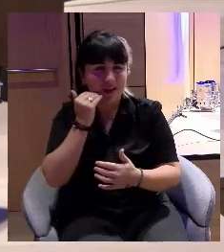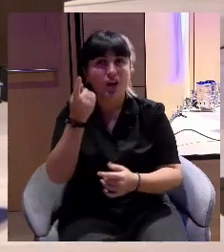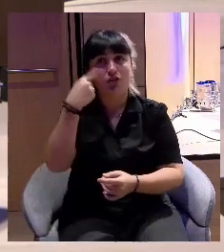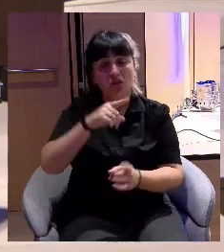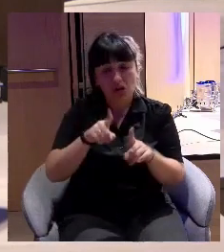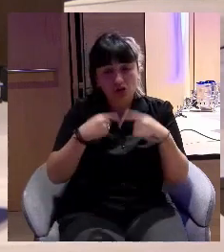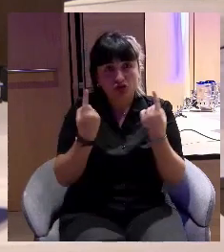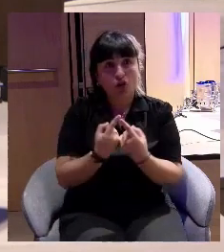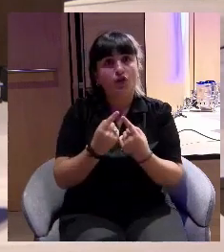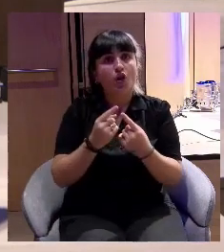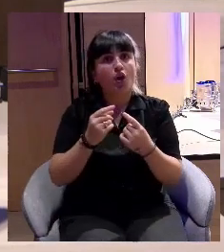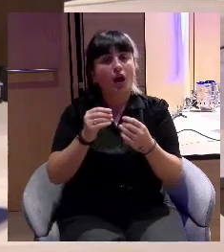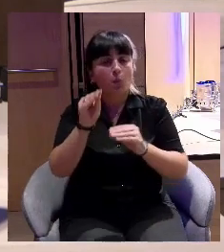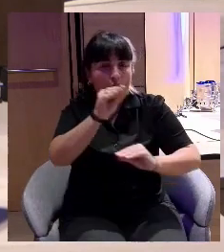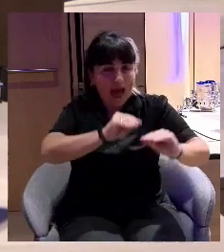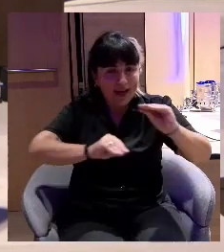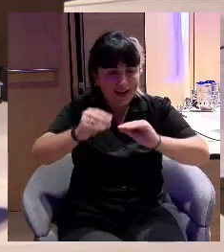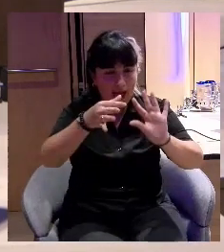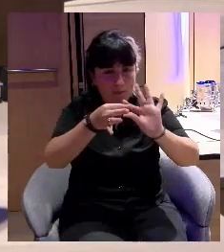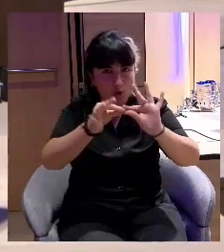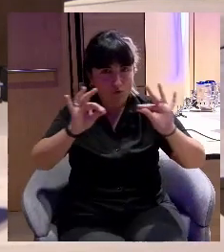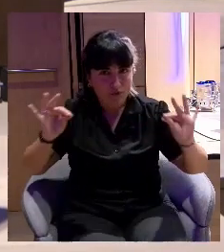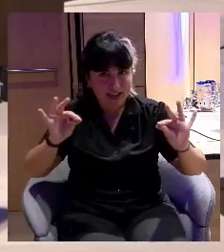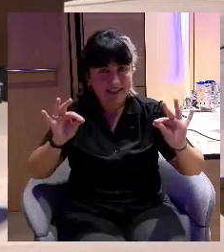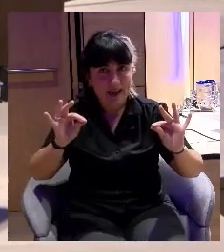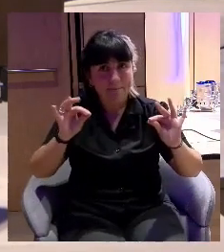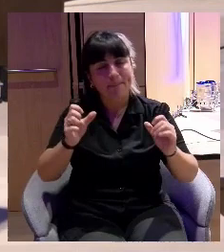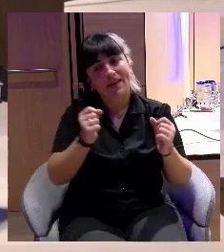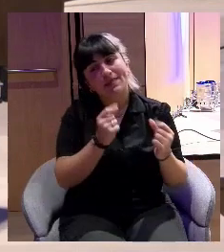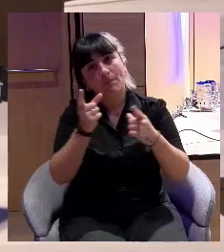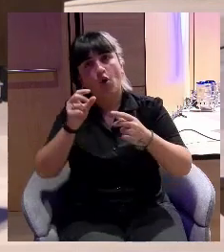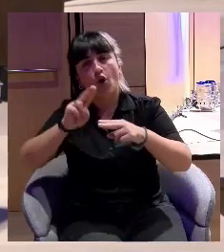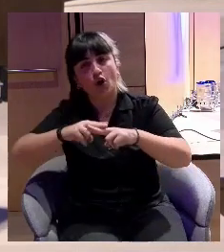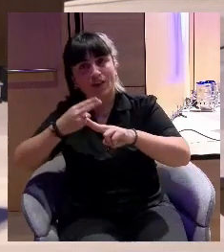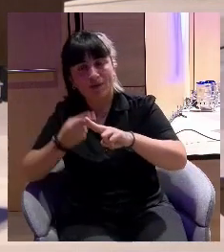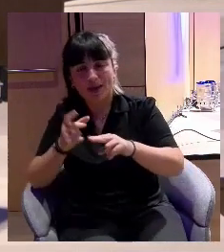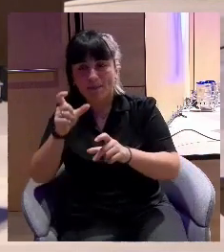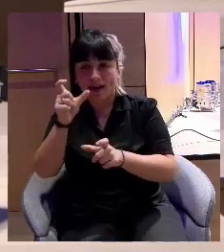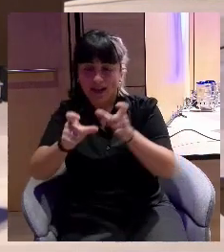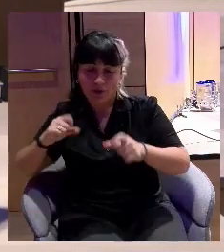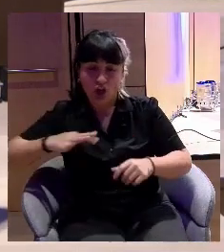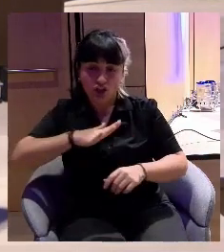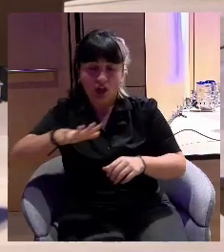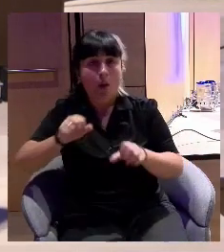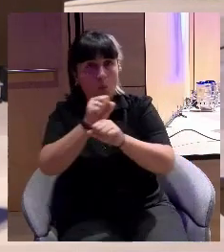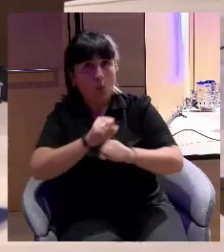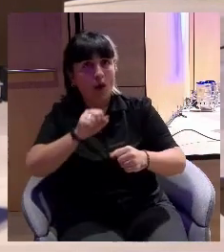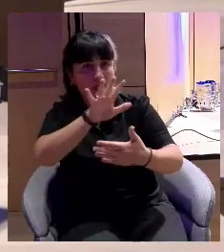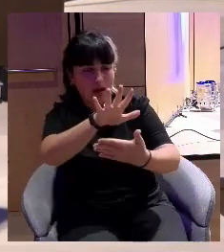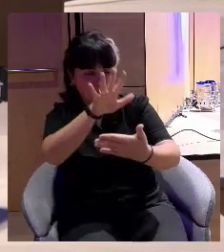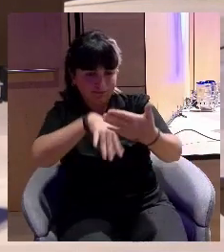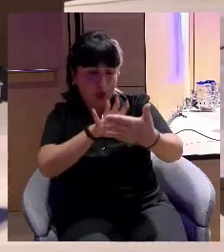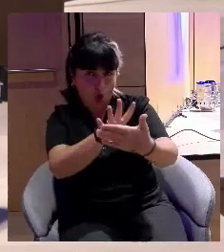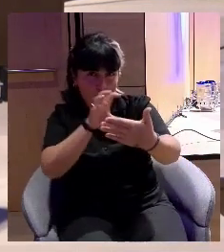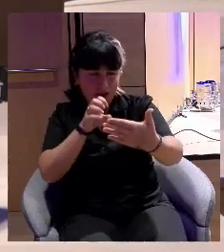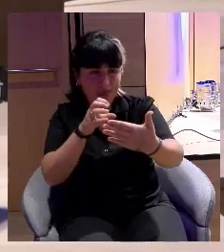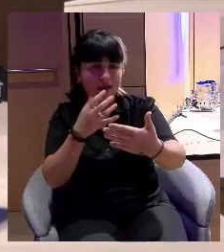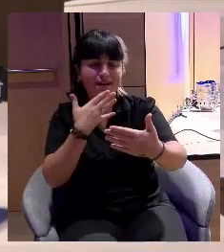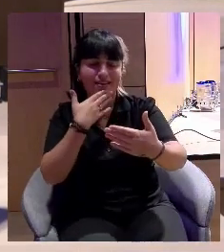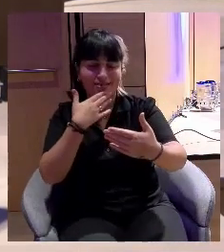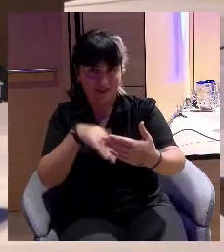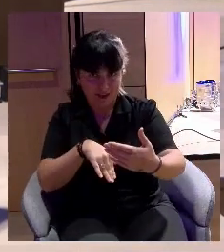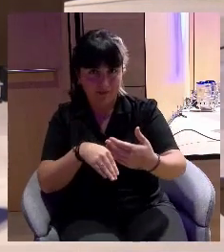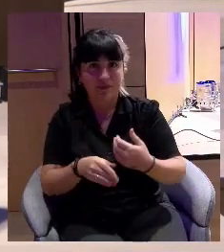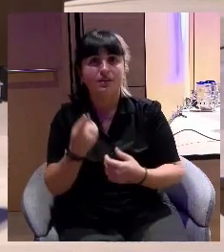voz de los autores, para que quede como ellos lo quisieron presentar, pero de forma resumida, pero en algunos casos, tal